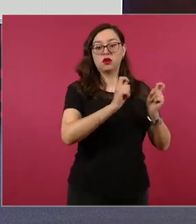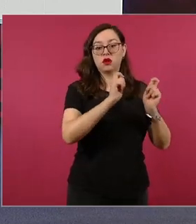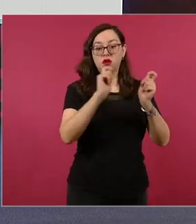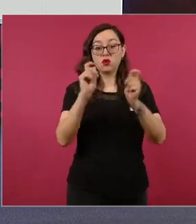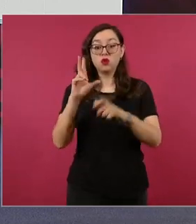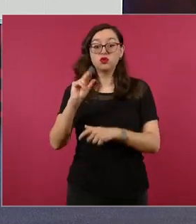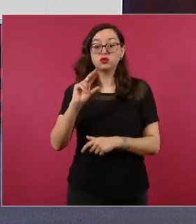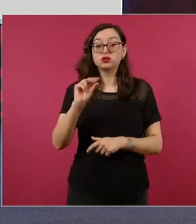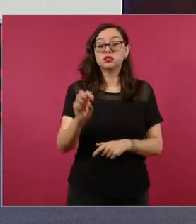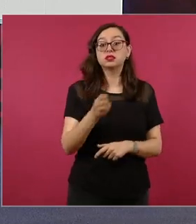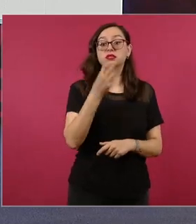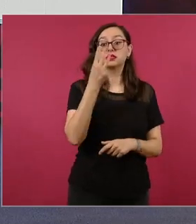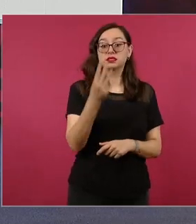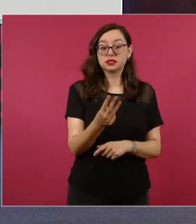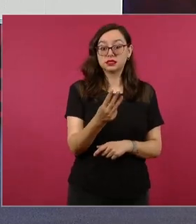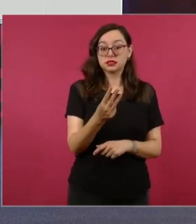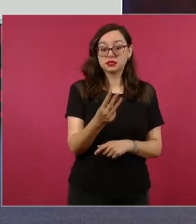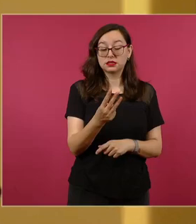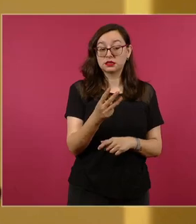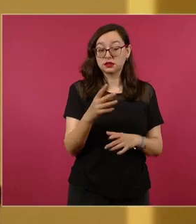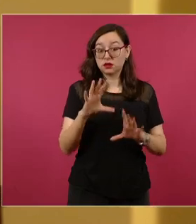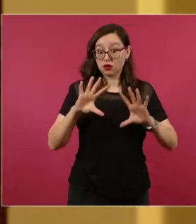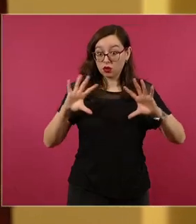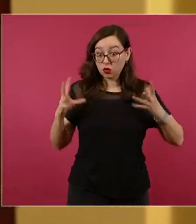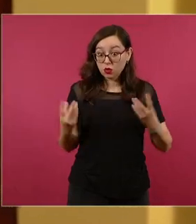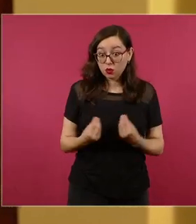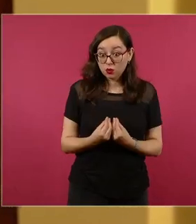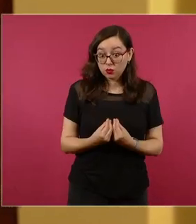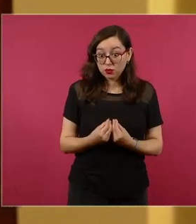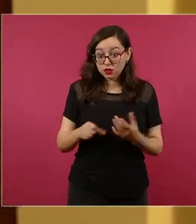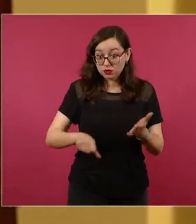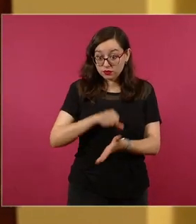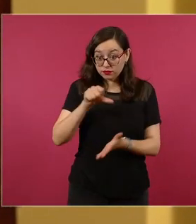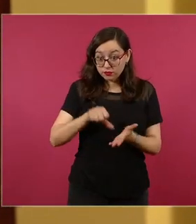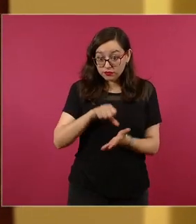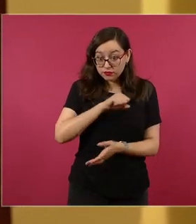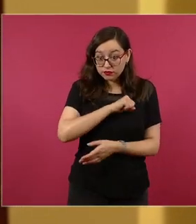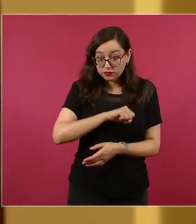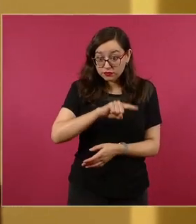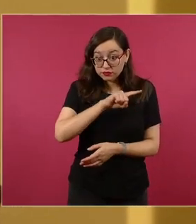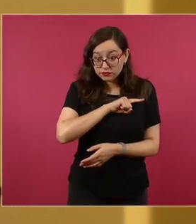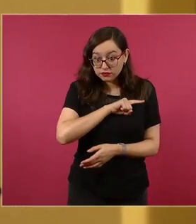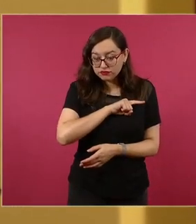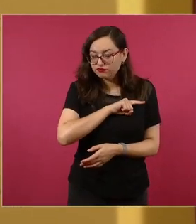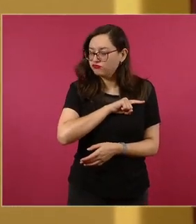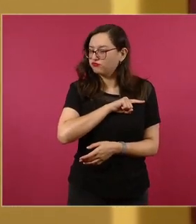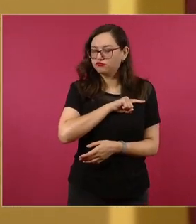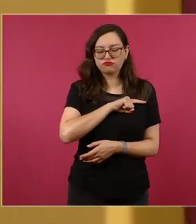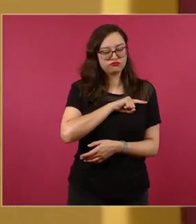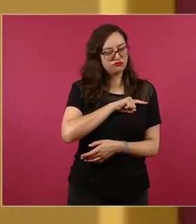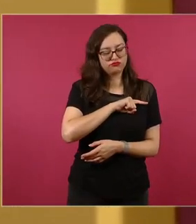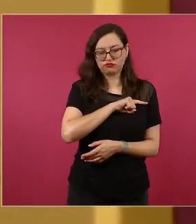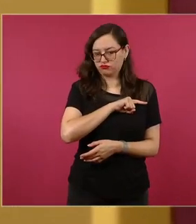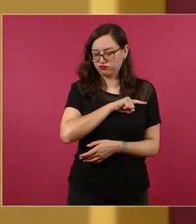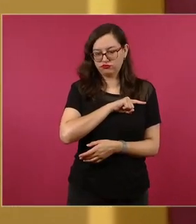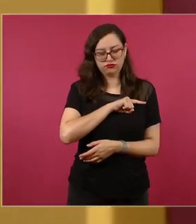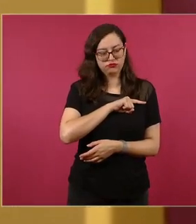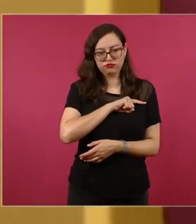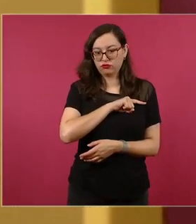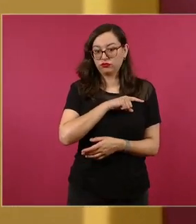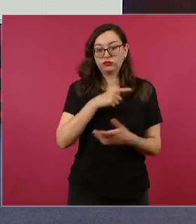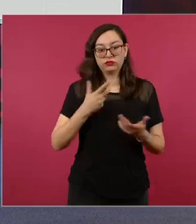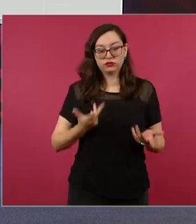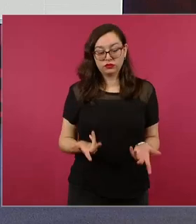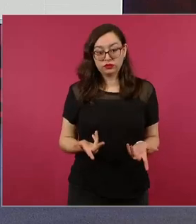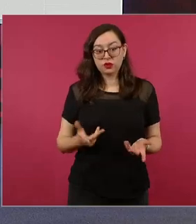83 tarjetas. No es la totalidad de las clínicas y centros de salud de Yucatán que se mantienen en la atención y la operación